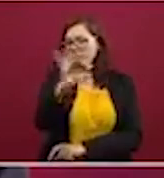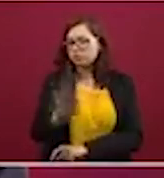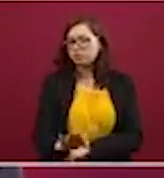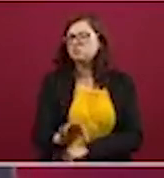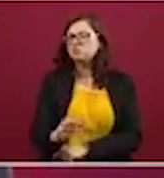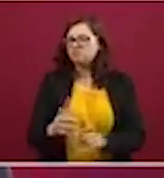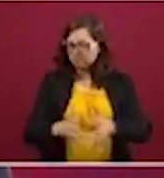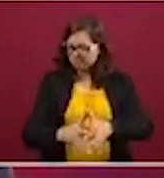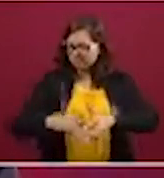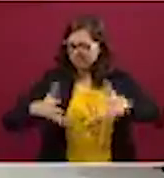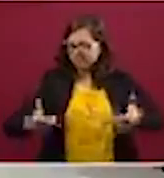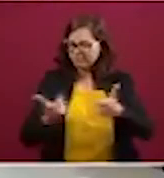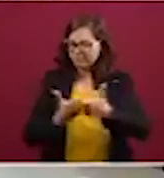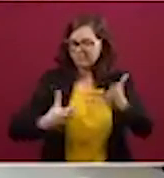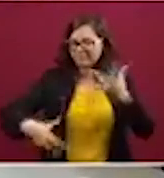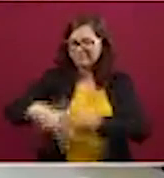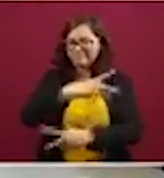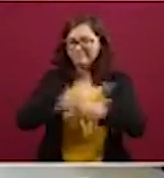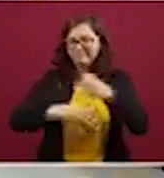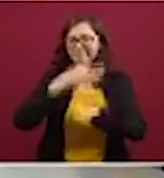también diciéndoles